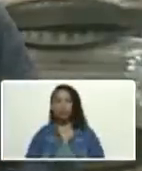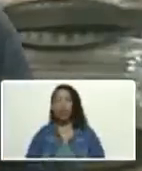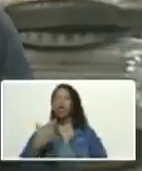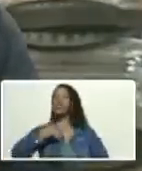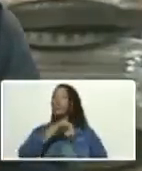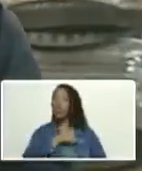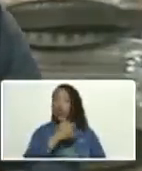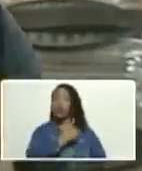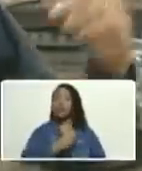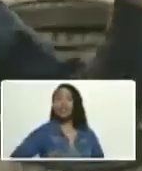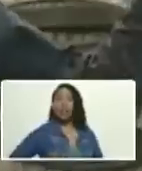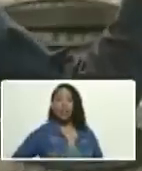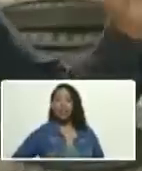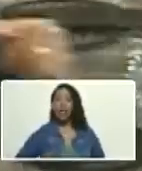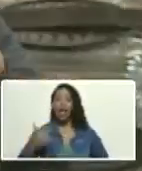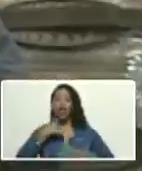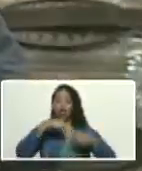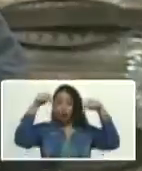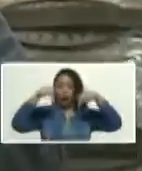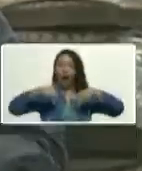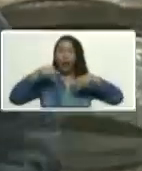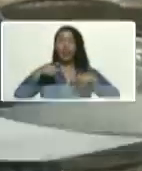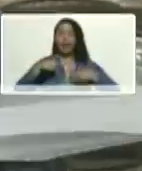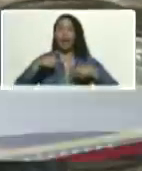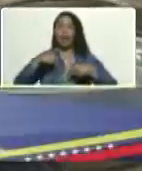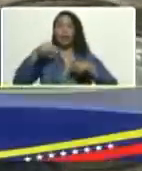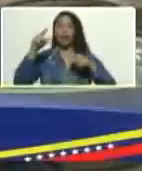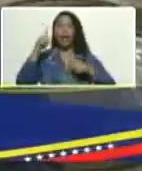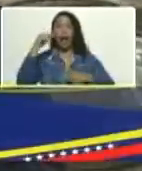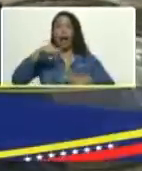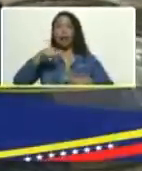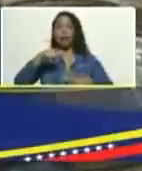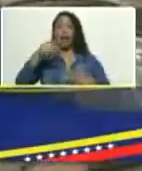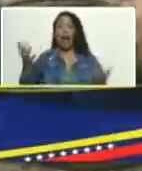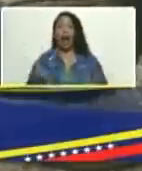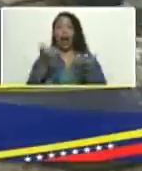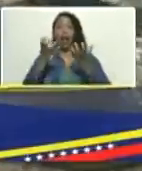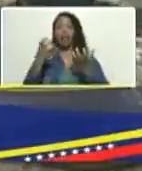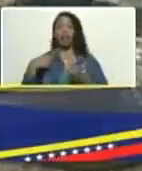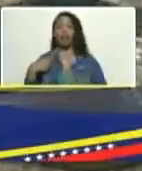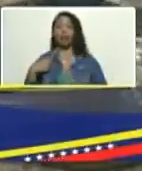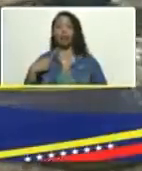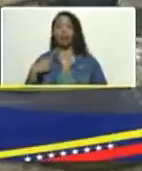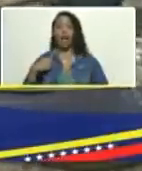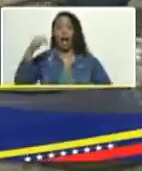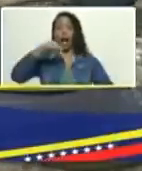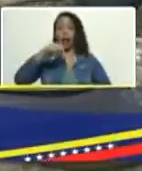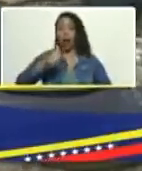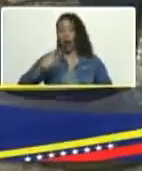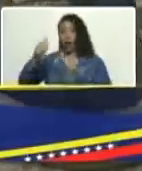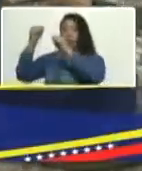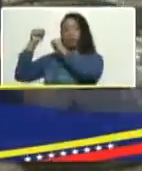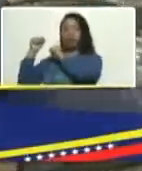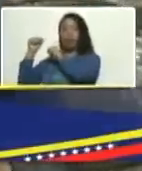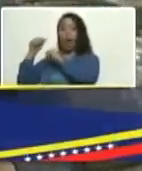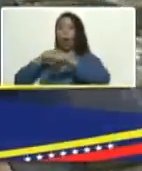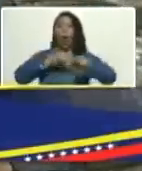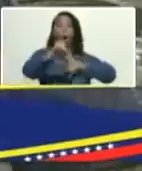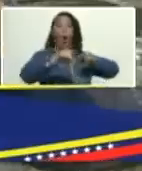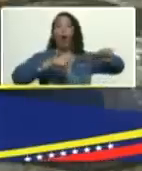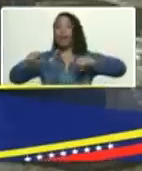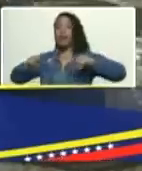Nosotros, presidente, estamos aquí desde la minación en caliente. Acá atrás está nuestro laminador